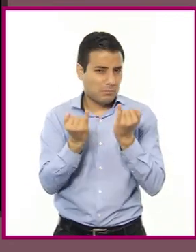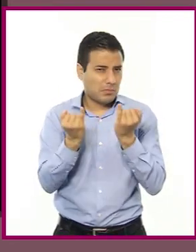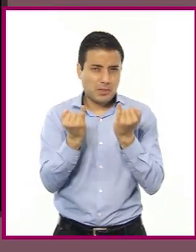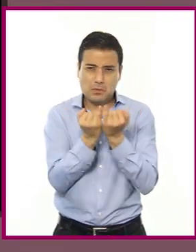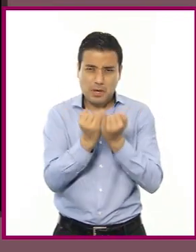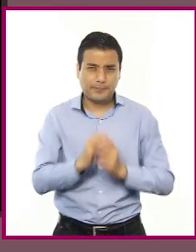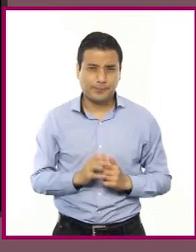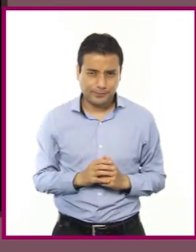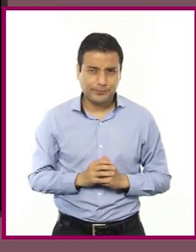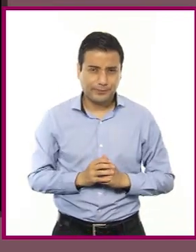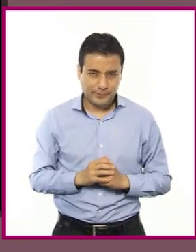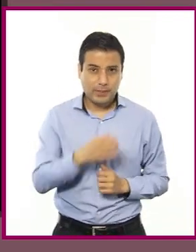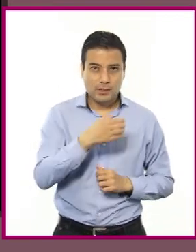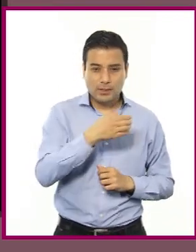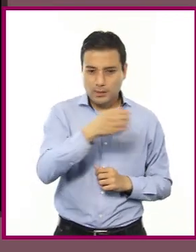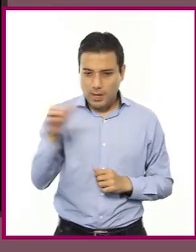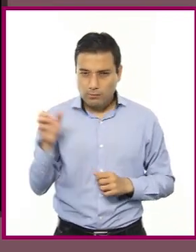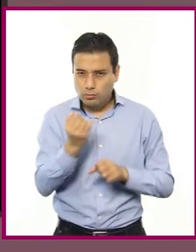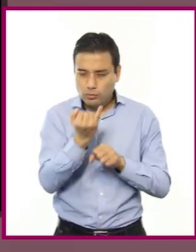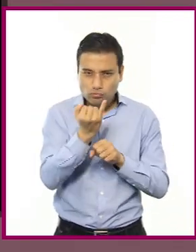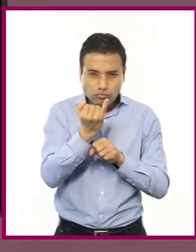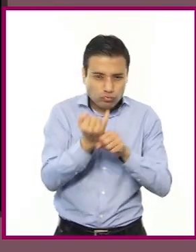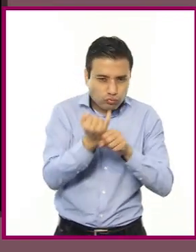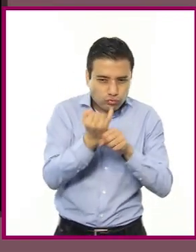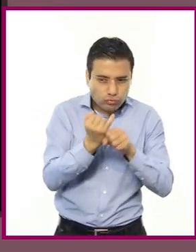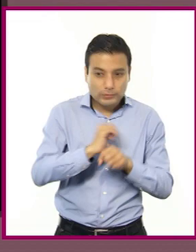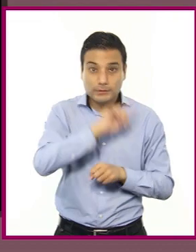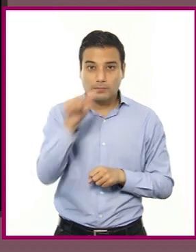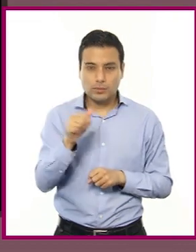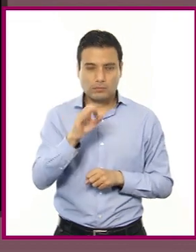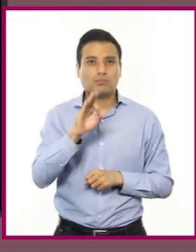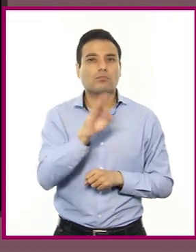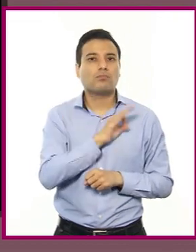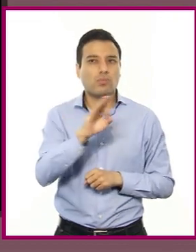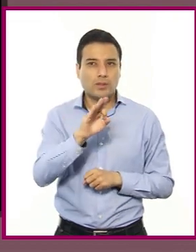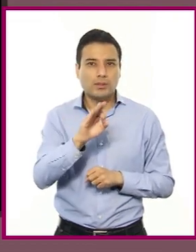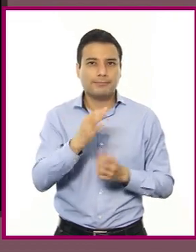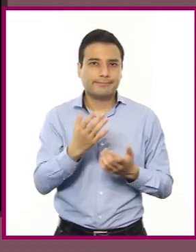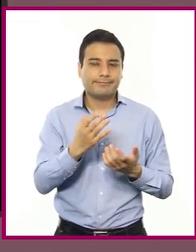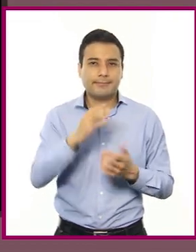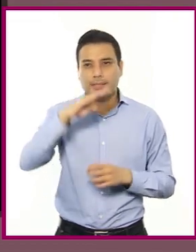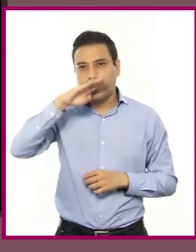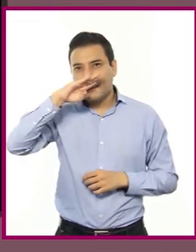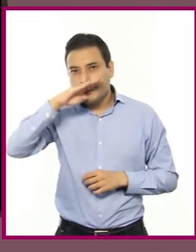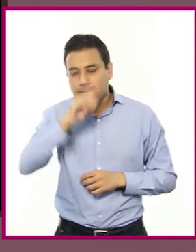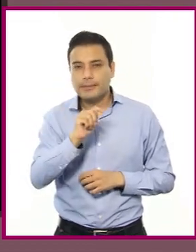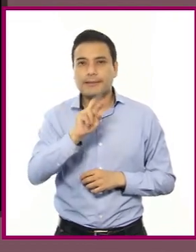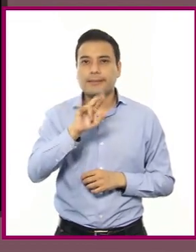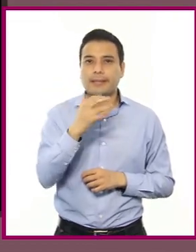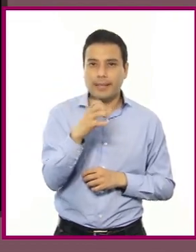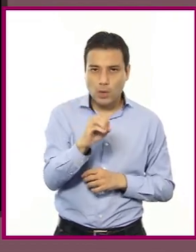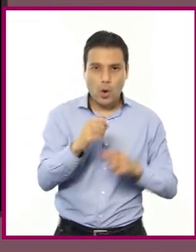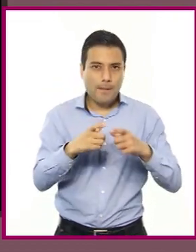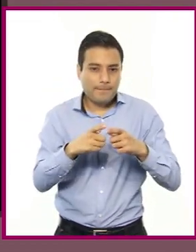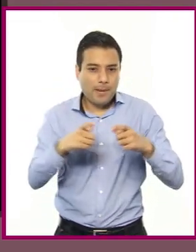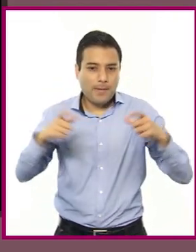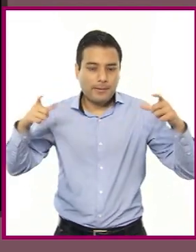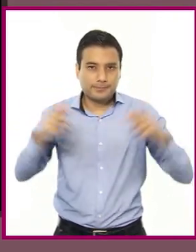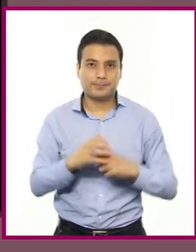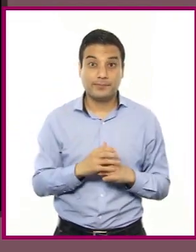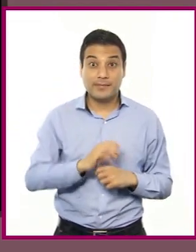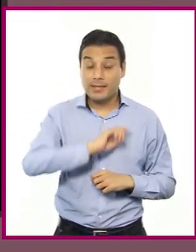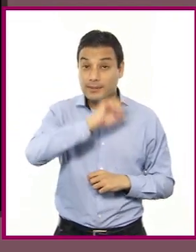La investigación agrícola en nuestro país permitió el aumento en la productividad de cereales como el trigo y el maíz, que después